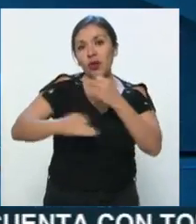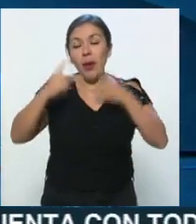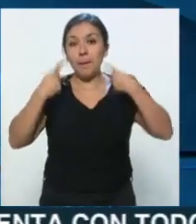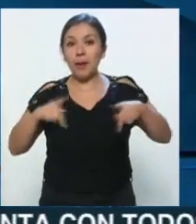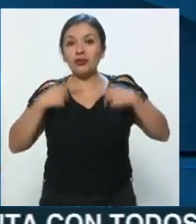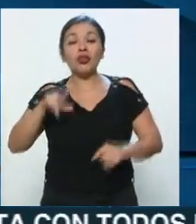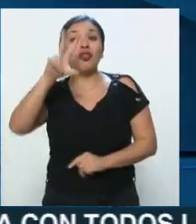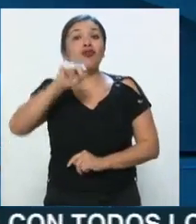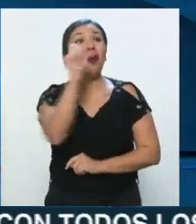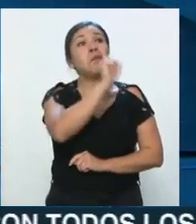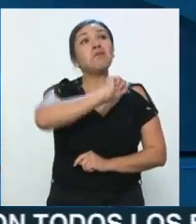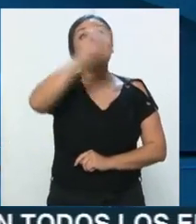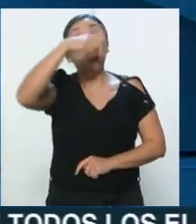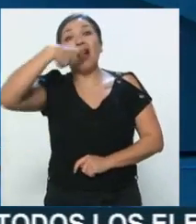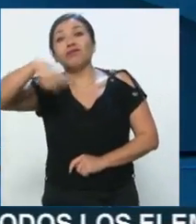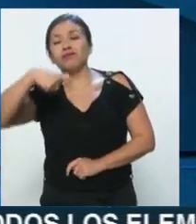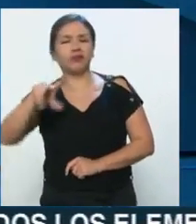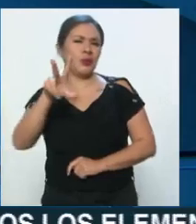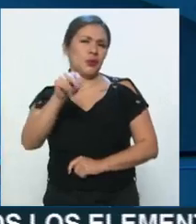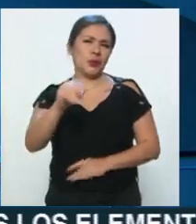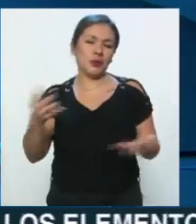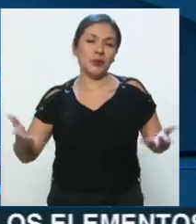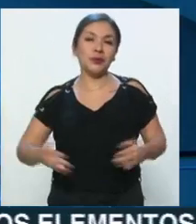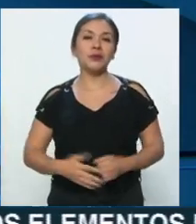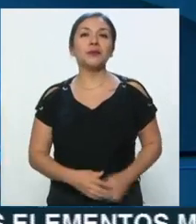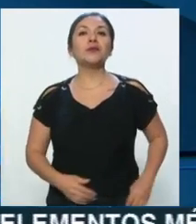no sea un privilegio dentro de otros puntos muy importantes.